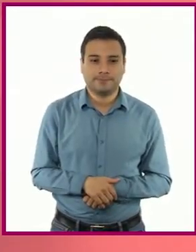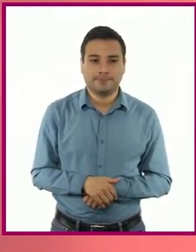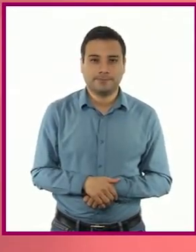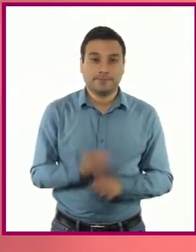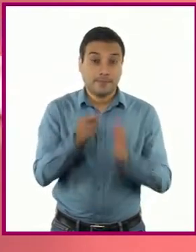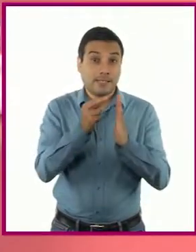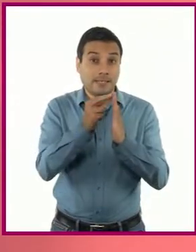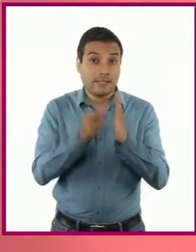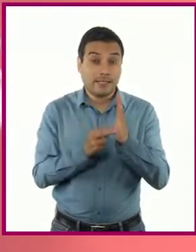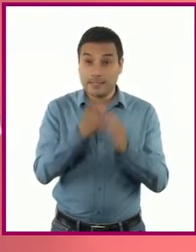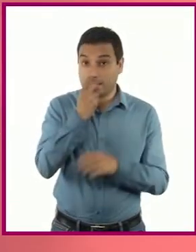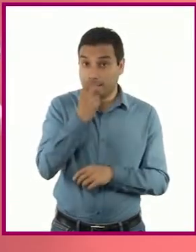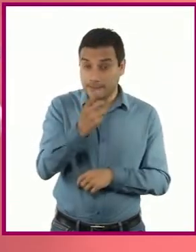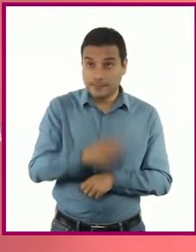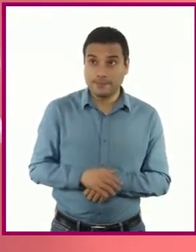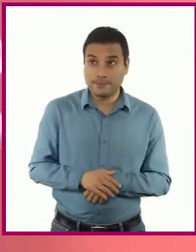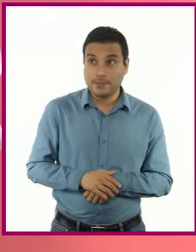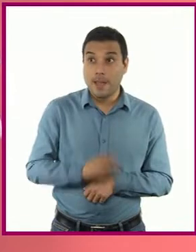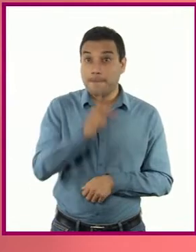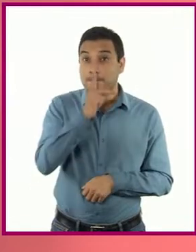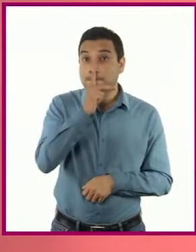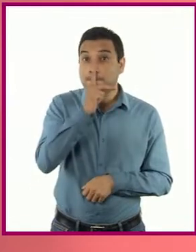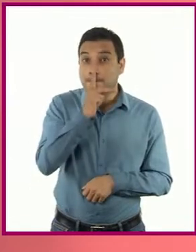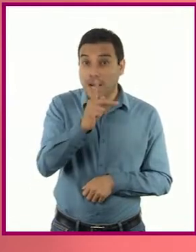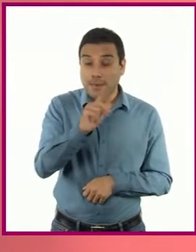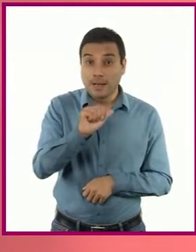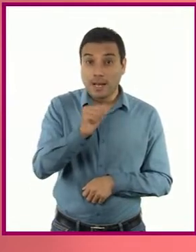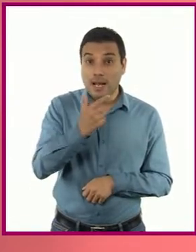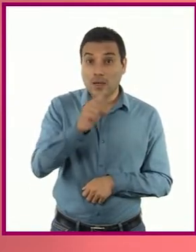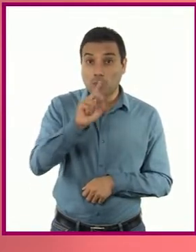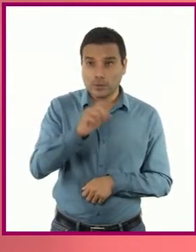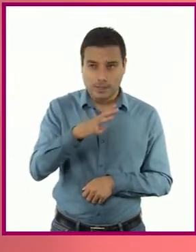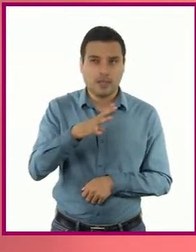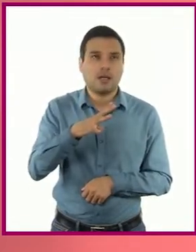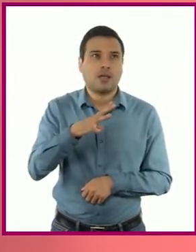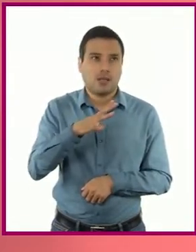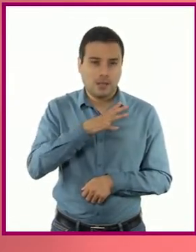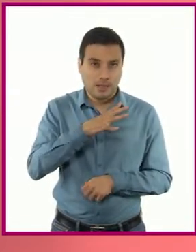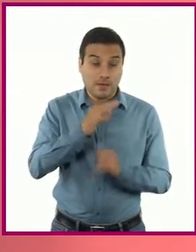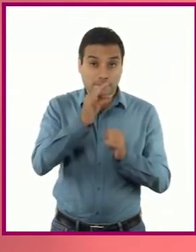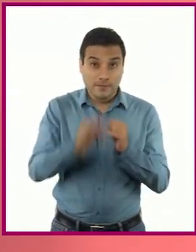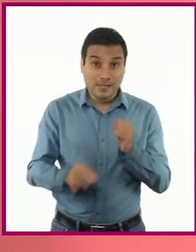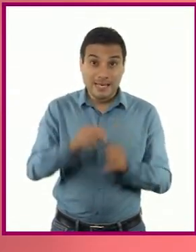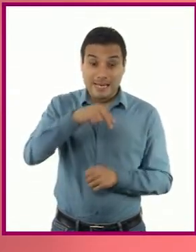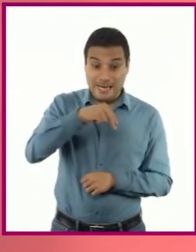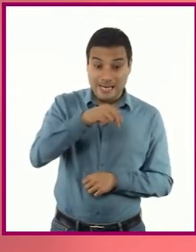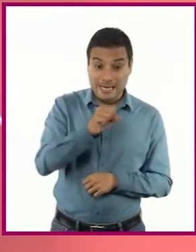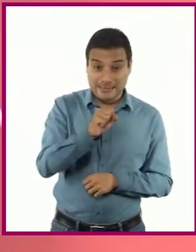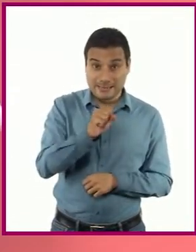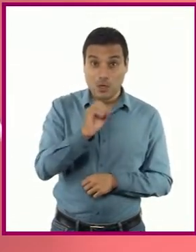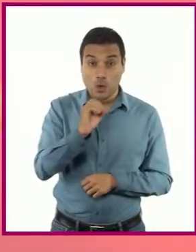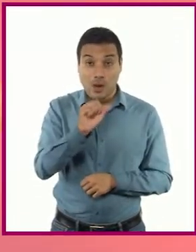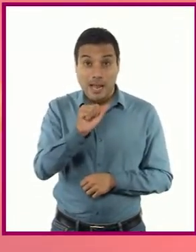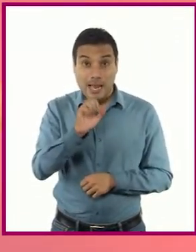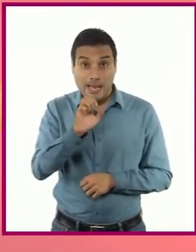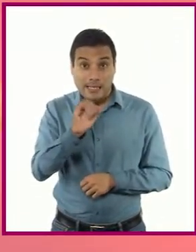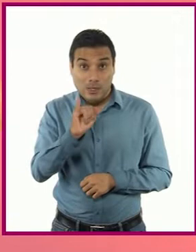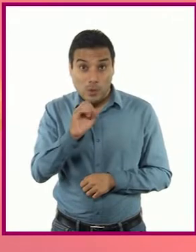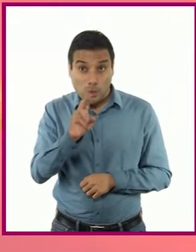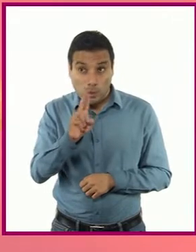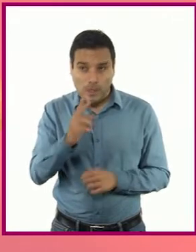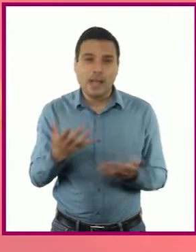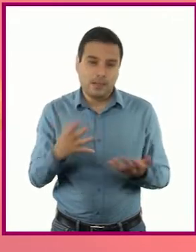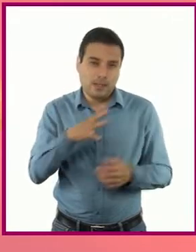regla dice que las palabras agudas llevan tilde si la palabra termina en N, S o vocal. Como